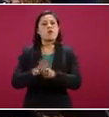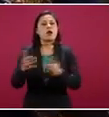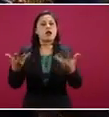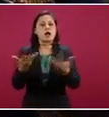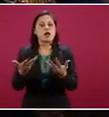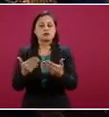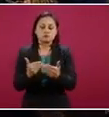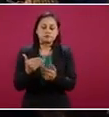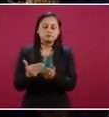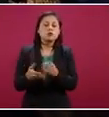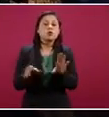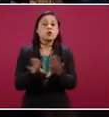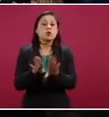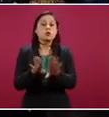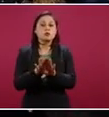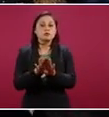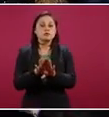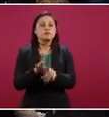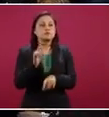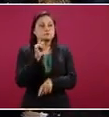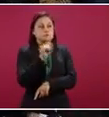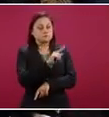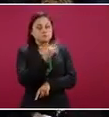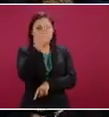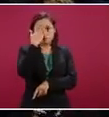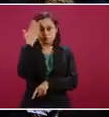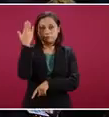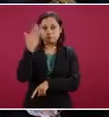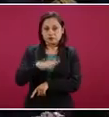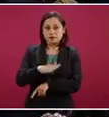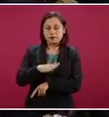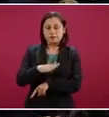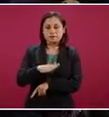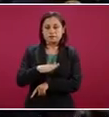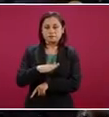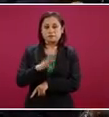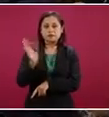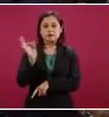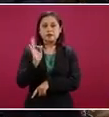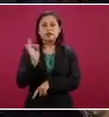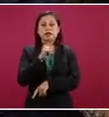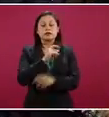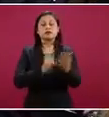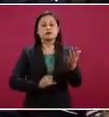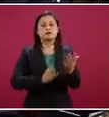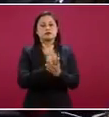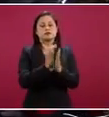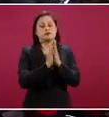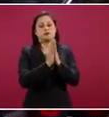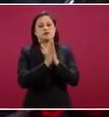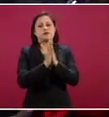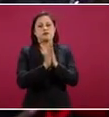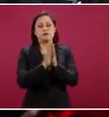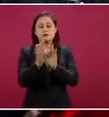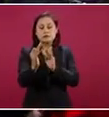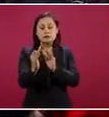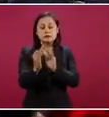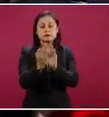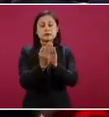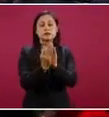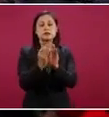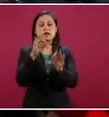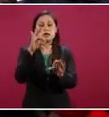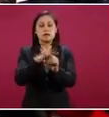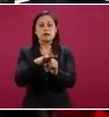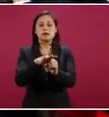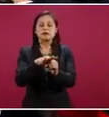la decisión que vayan a tomar, ojalá no se acerque demasiado a los procesos electorales del año entrante, porque ahí puede ser que se